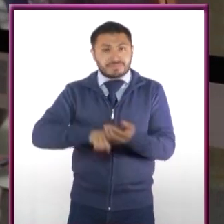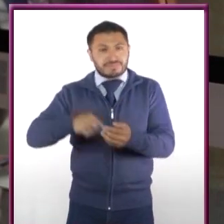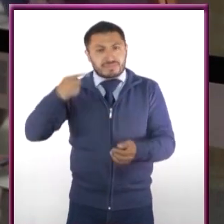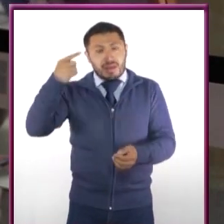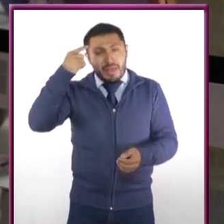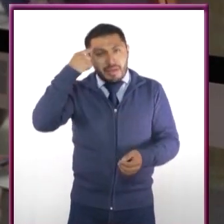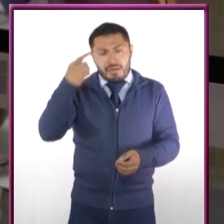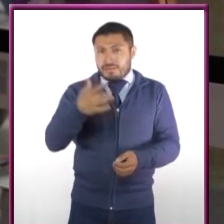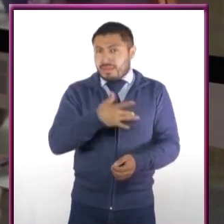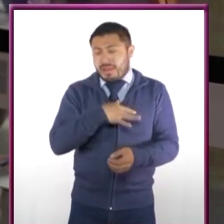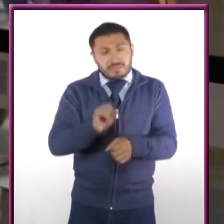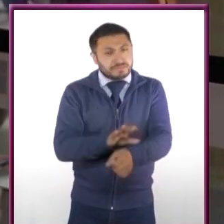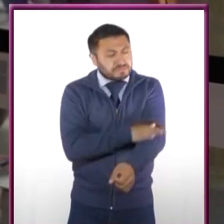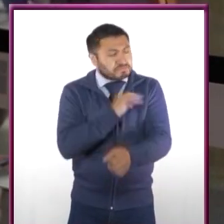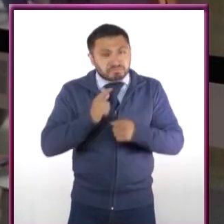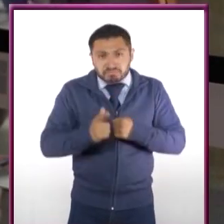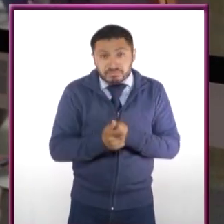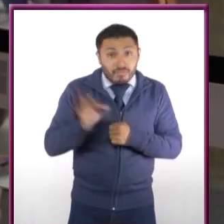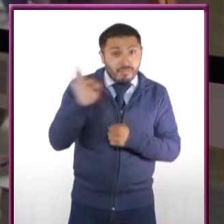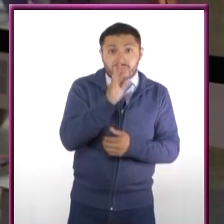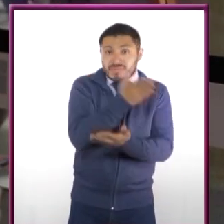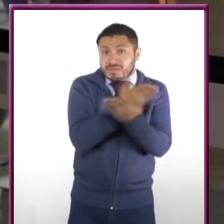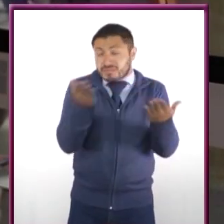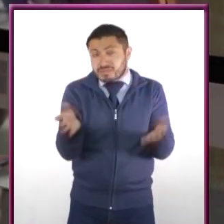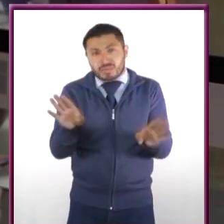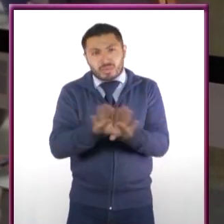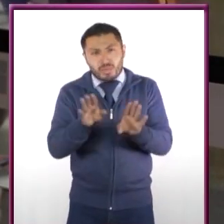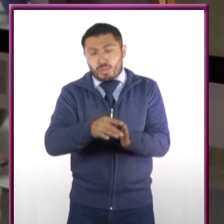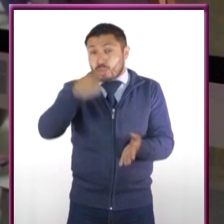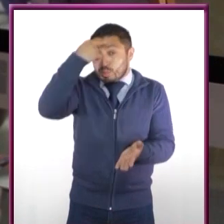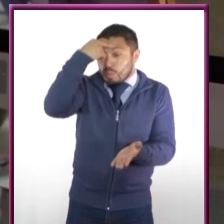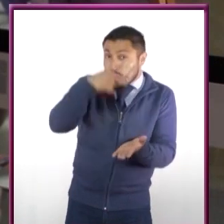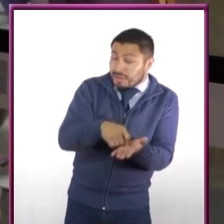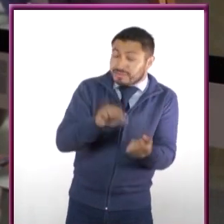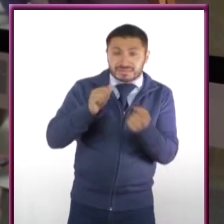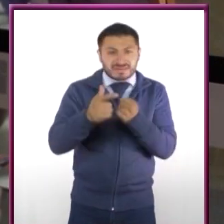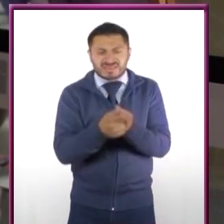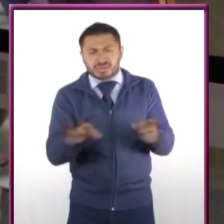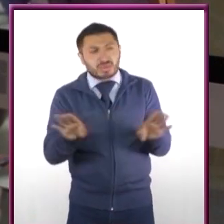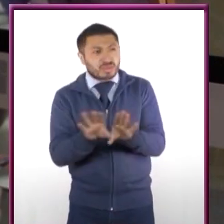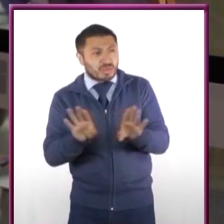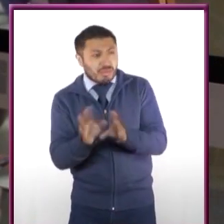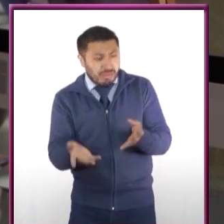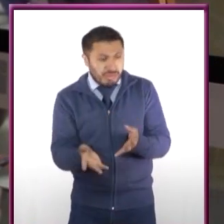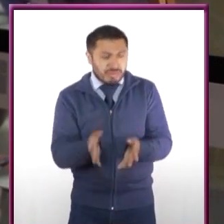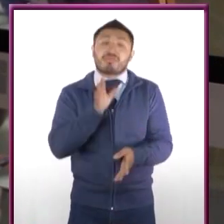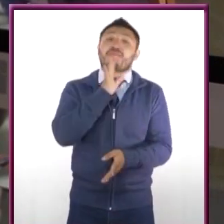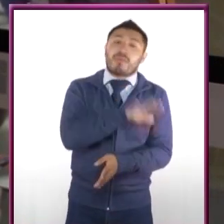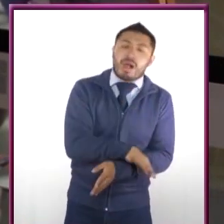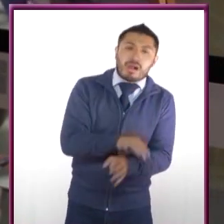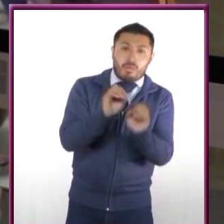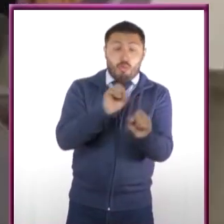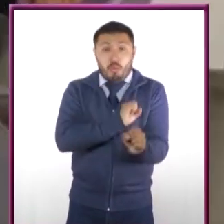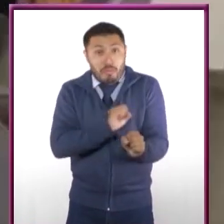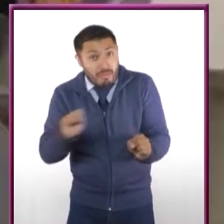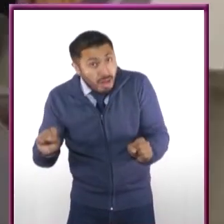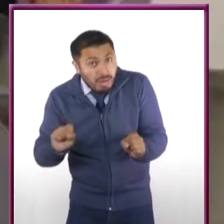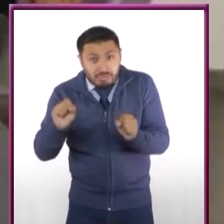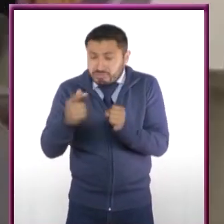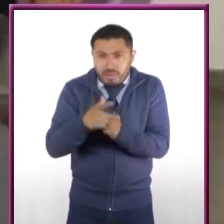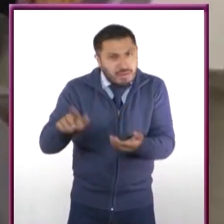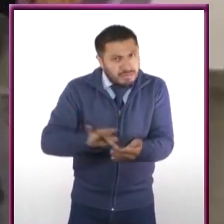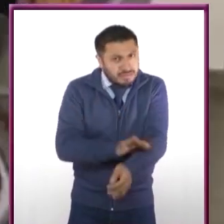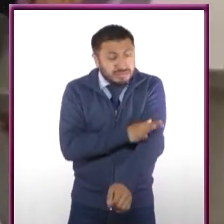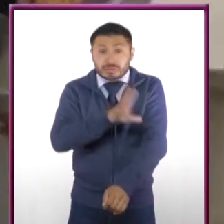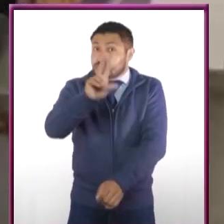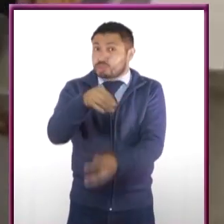sus emociones, si ustedes en este momento consideran que hay algo malo con sus emociones, no se